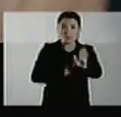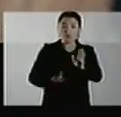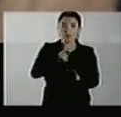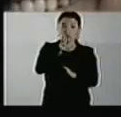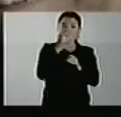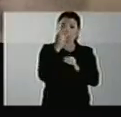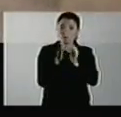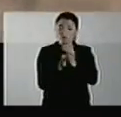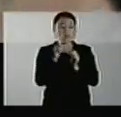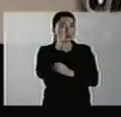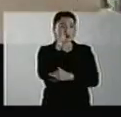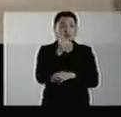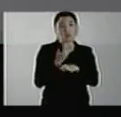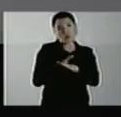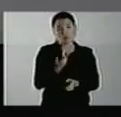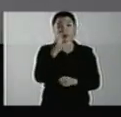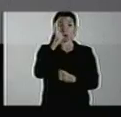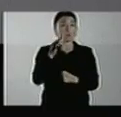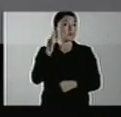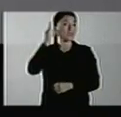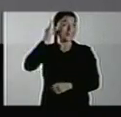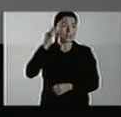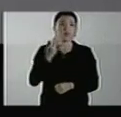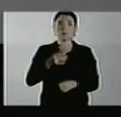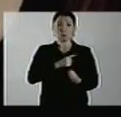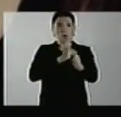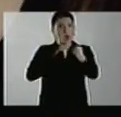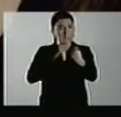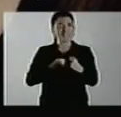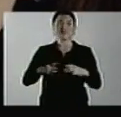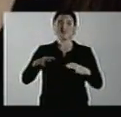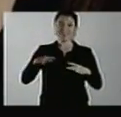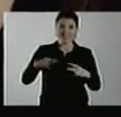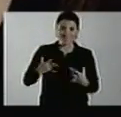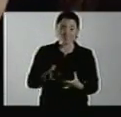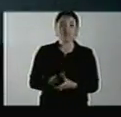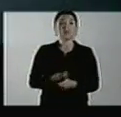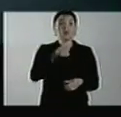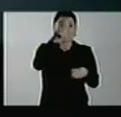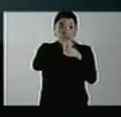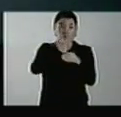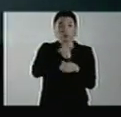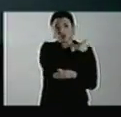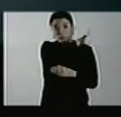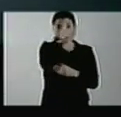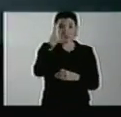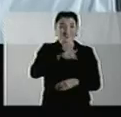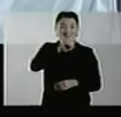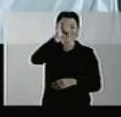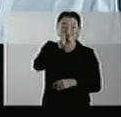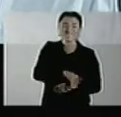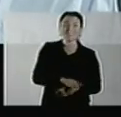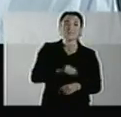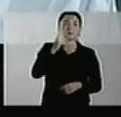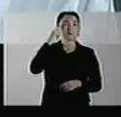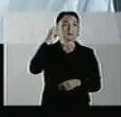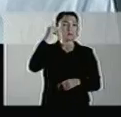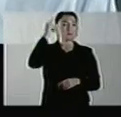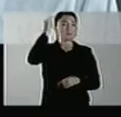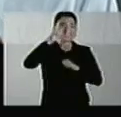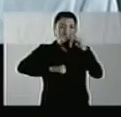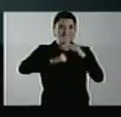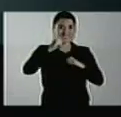abusos que vivimos diariamente. Es uno con mujeres más empoderadas y más felices. Votemos todos por un Chile